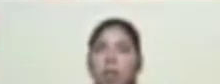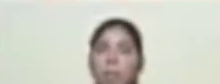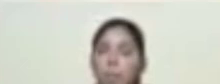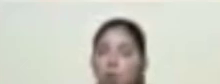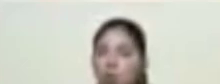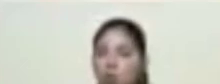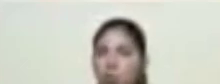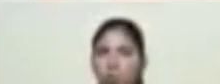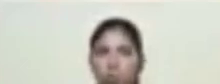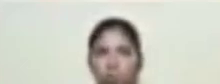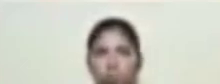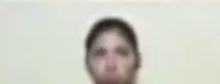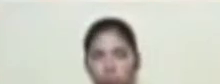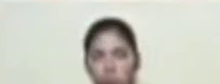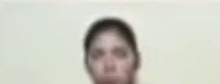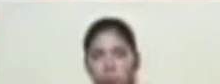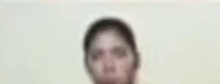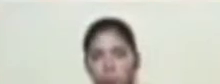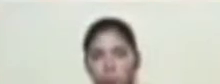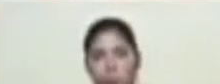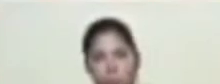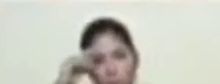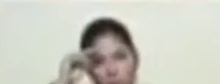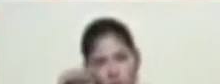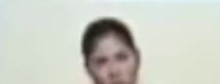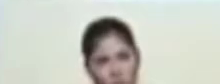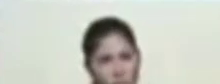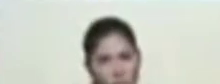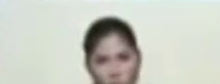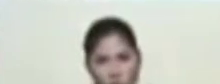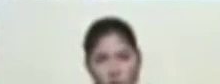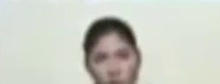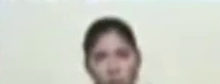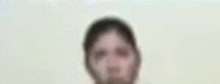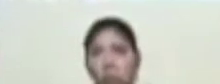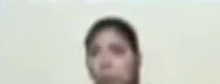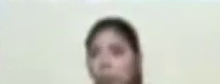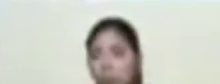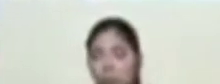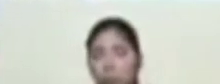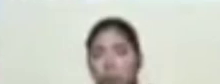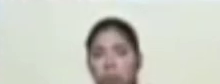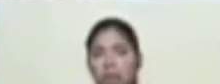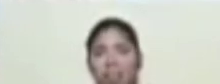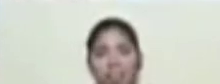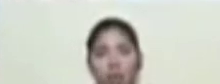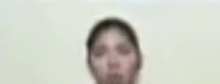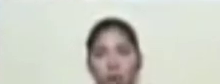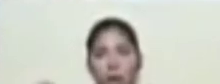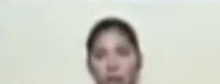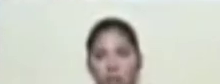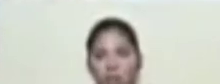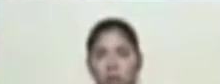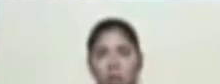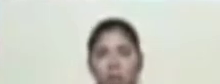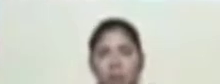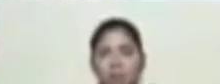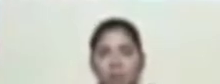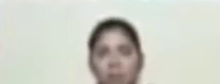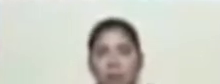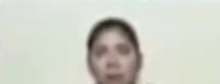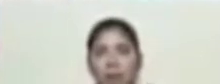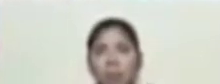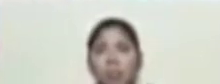la capacidad de poder atender a su propia gente, señores, a su propio ciudadanos, así como lo están escuchando. Esto cada vez más se complica en el país caribeño. La ONU ha